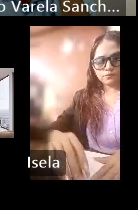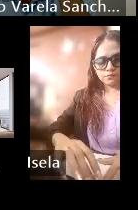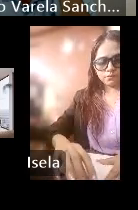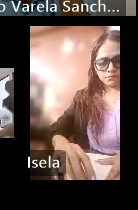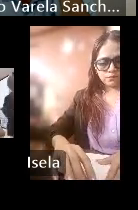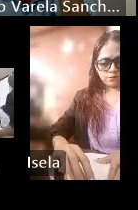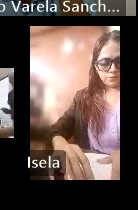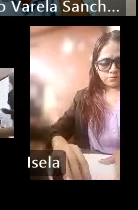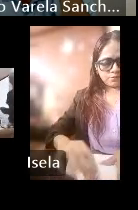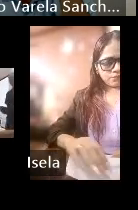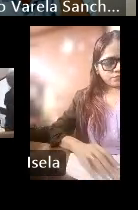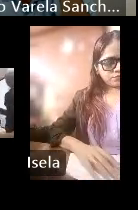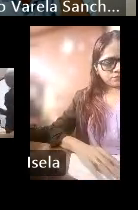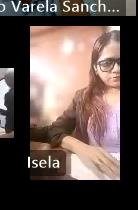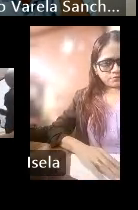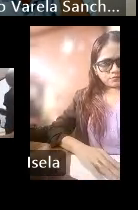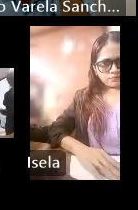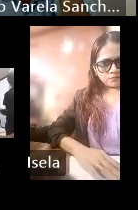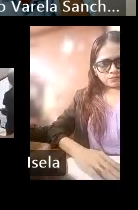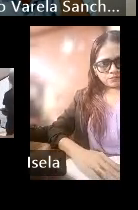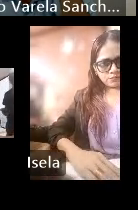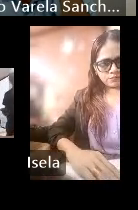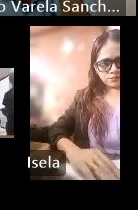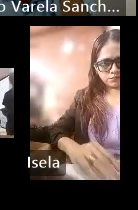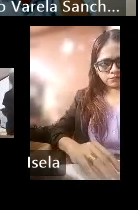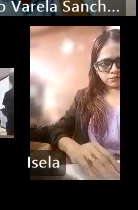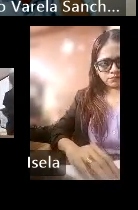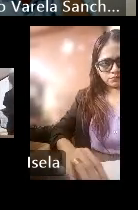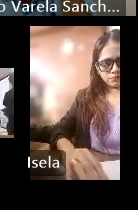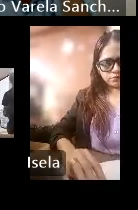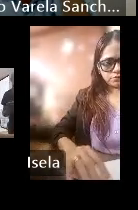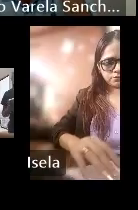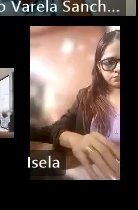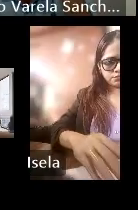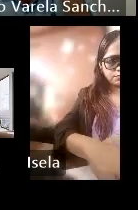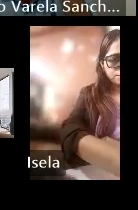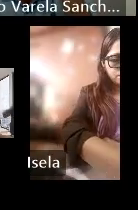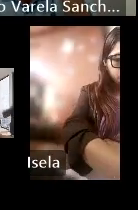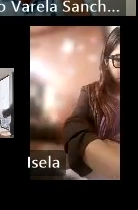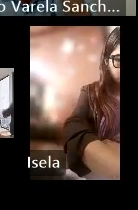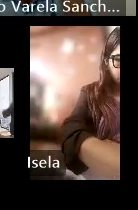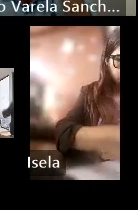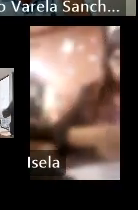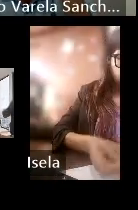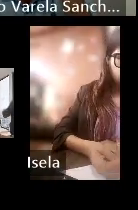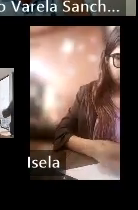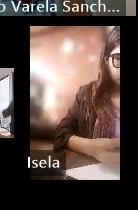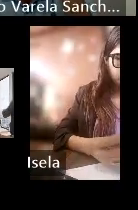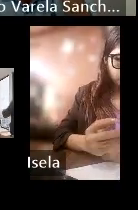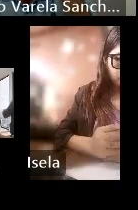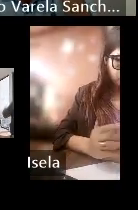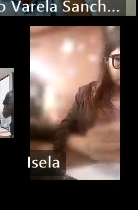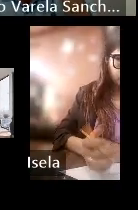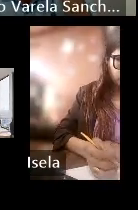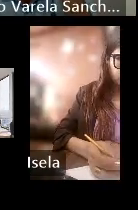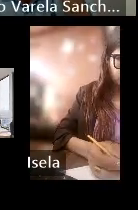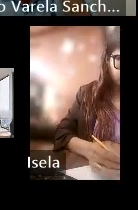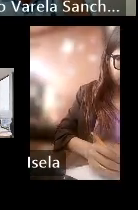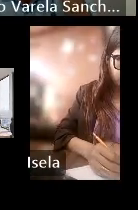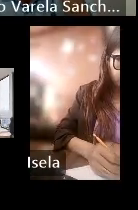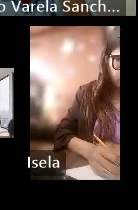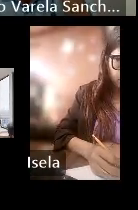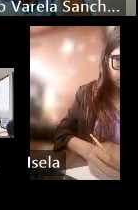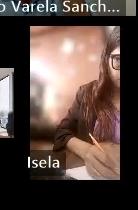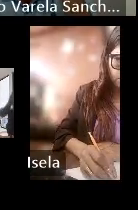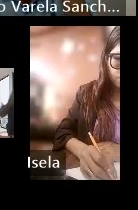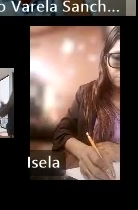enfocando en las maternidades, pero no dejemos de lado a los padres o a la pareja no gestante. Es bien importante